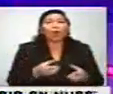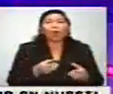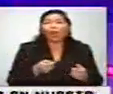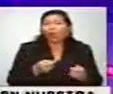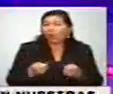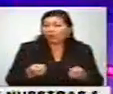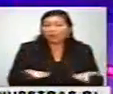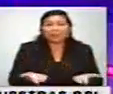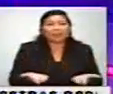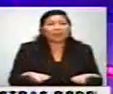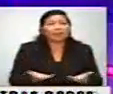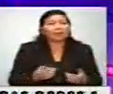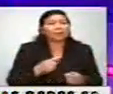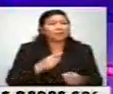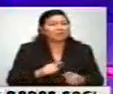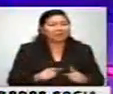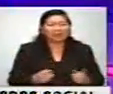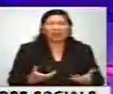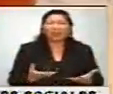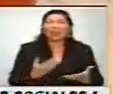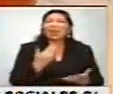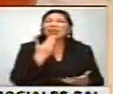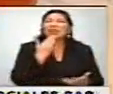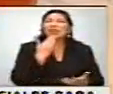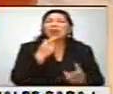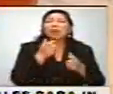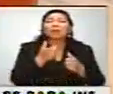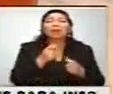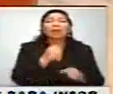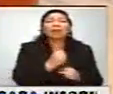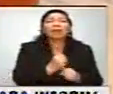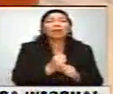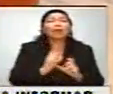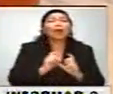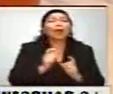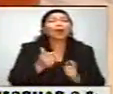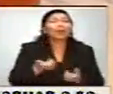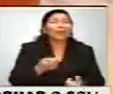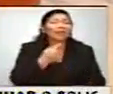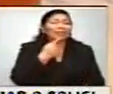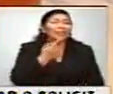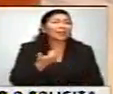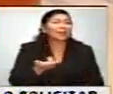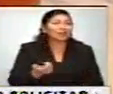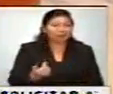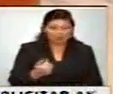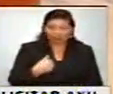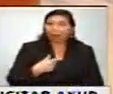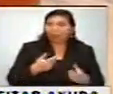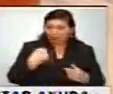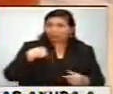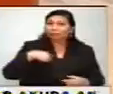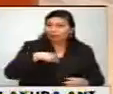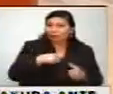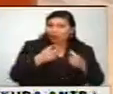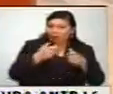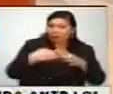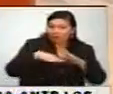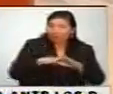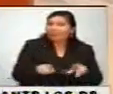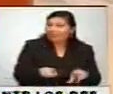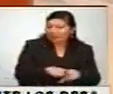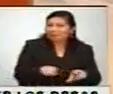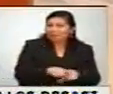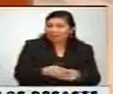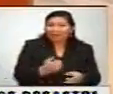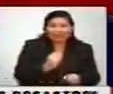Contraloría, atentaría contra su autonomía, que quién supervisa a la labor de los congresistas, ha señalado. A nosotros nos supervisan, tenemos control interno también,